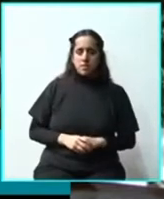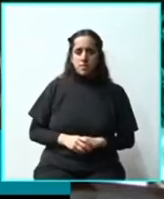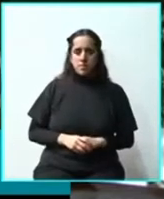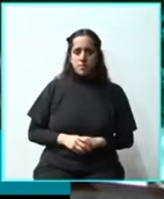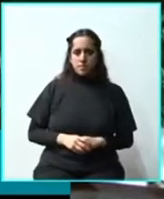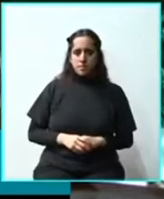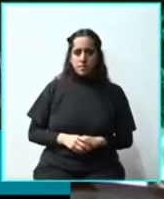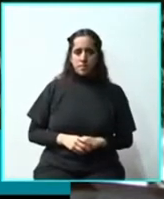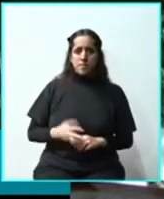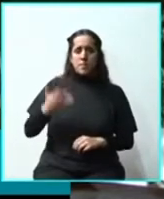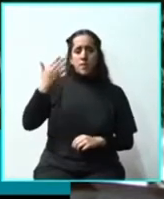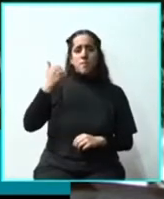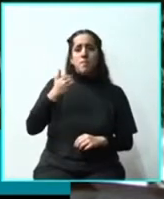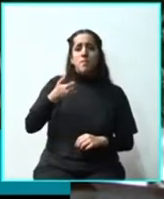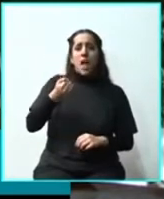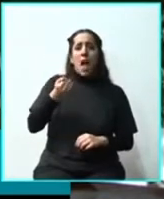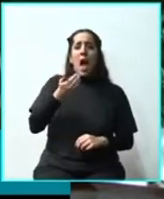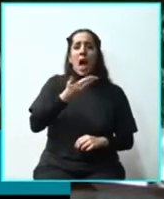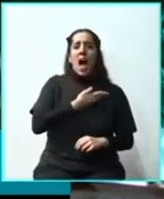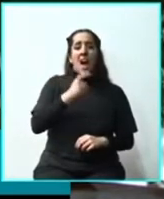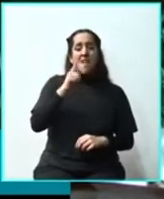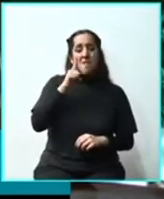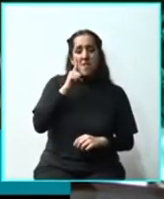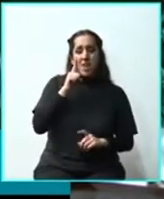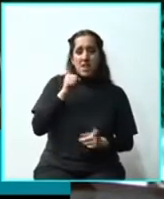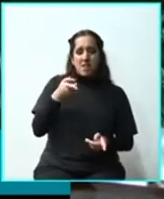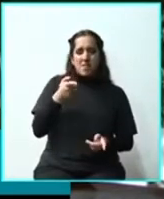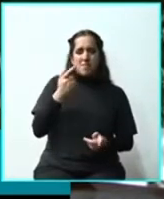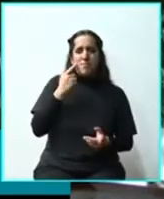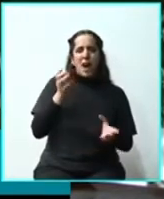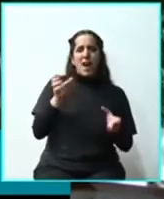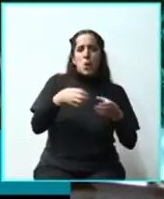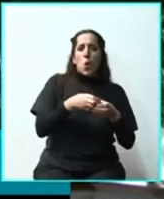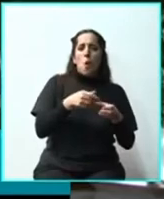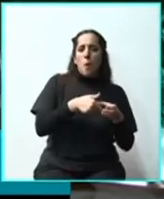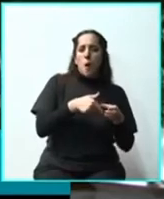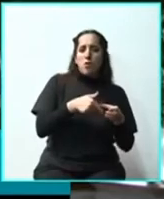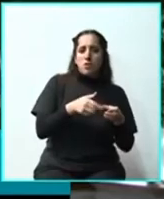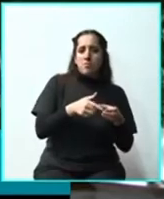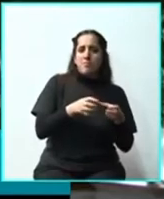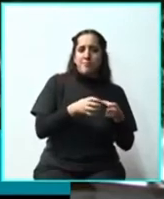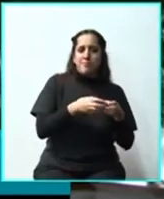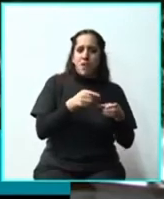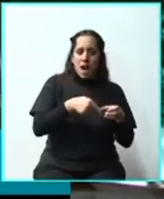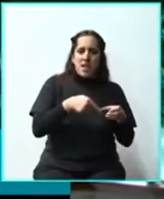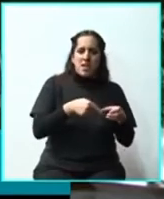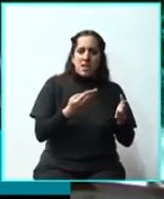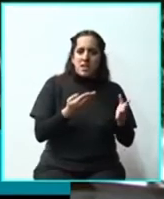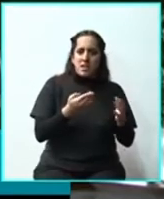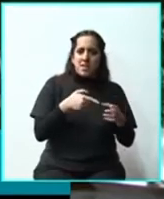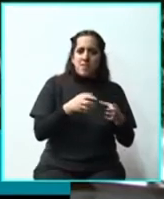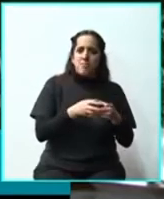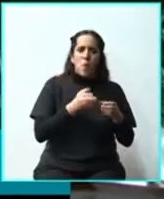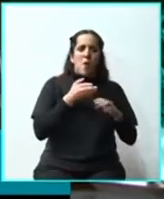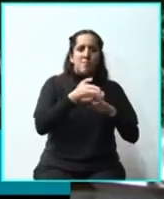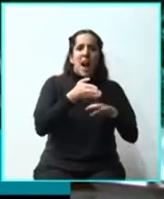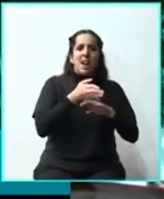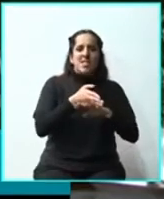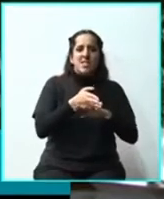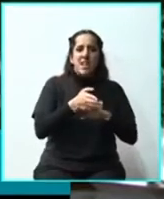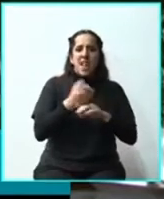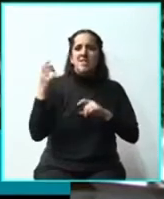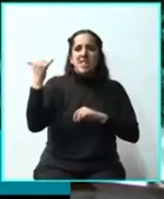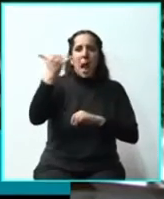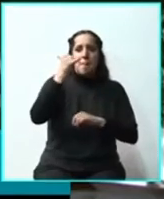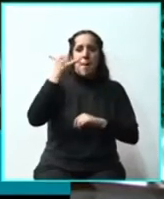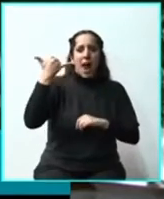por la AFI para armar el grupo Super Mario Bros. Y desde ahí tener pleno acceso a todas las